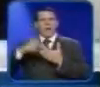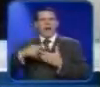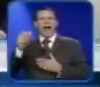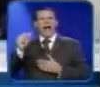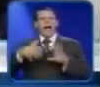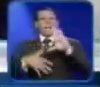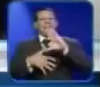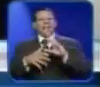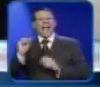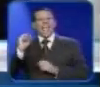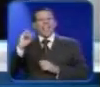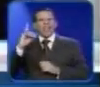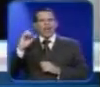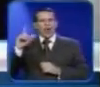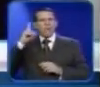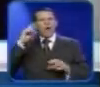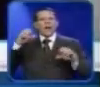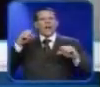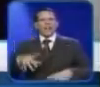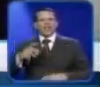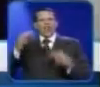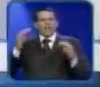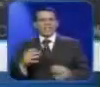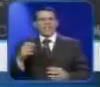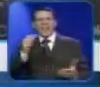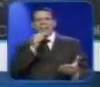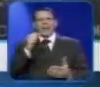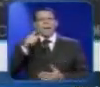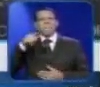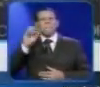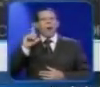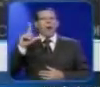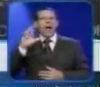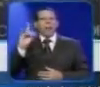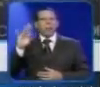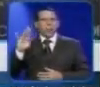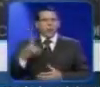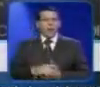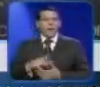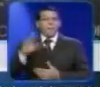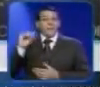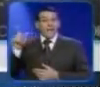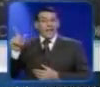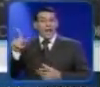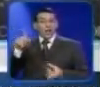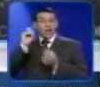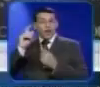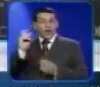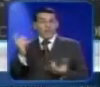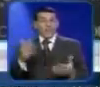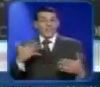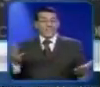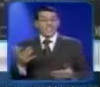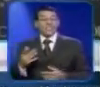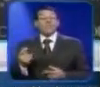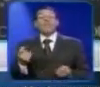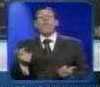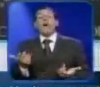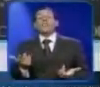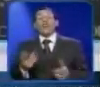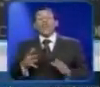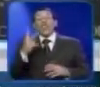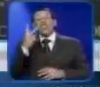American Idol. Esto debido a la renuncia oficial de la cantante Paula Abdul. Beckham cobrará nada más y nada menos la suma de